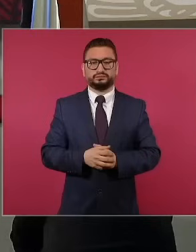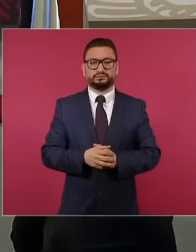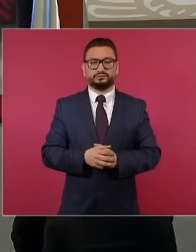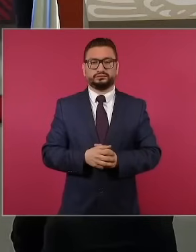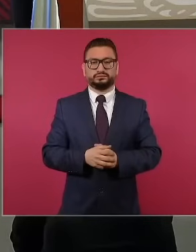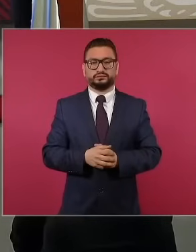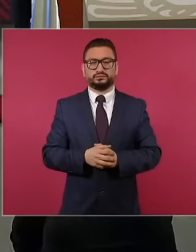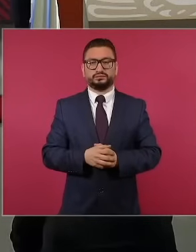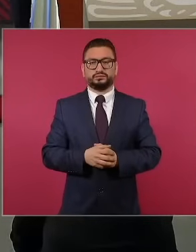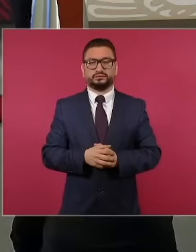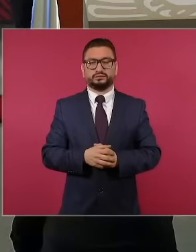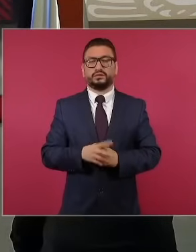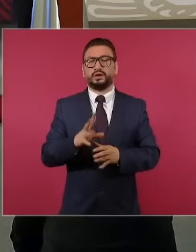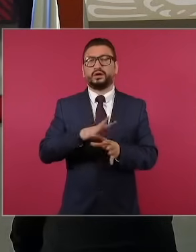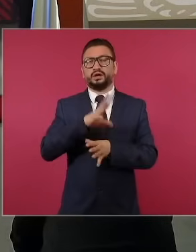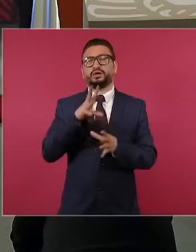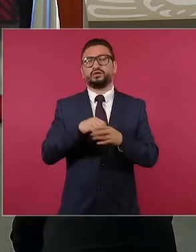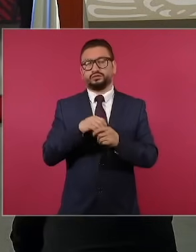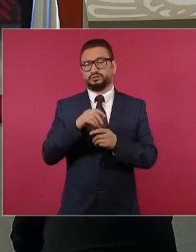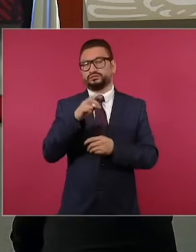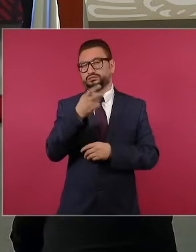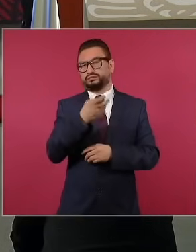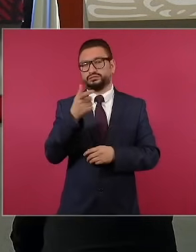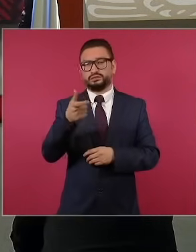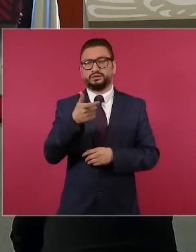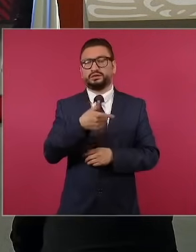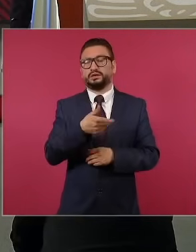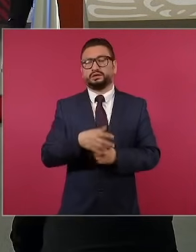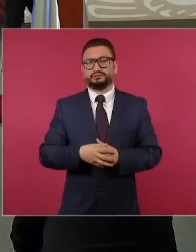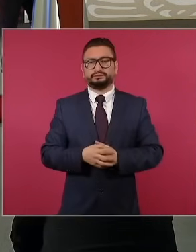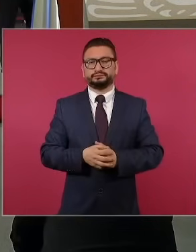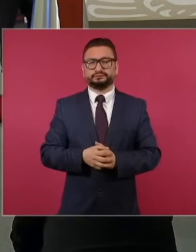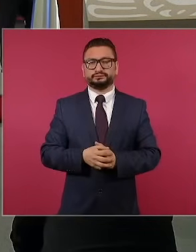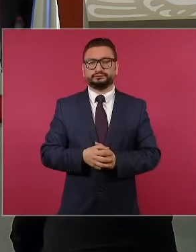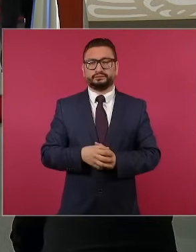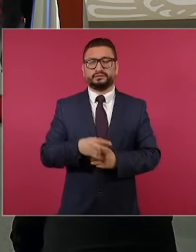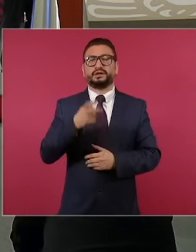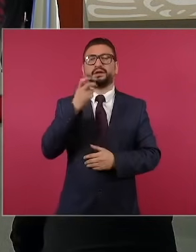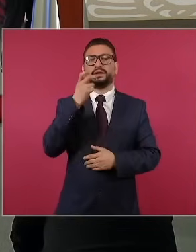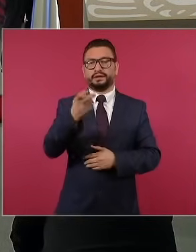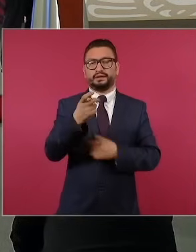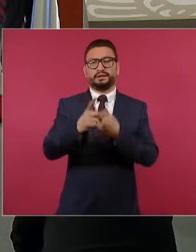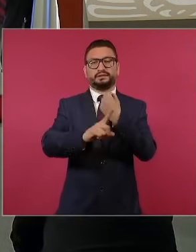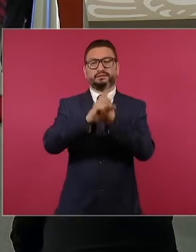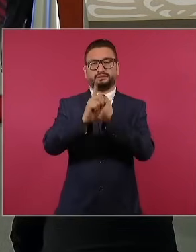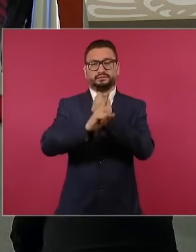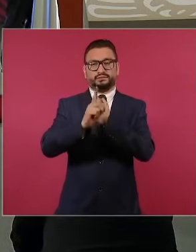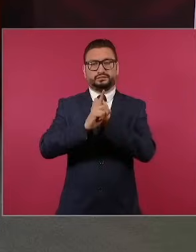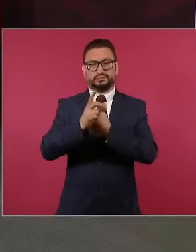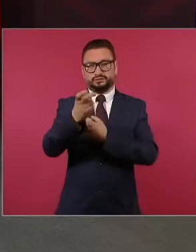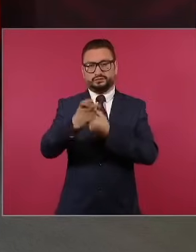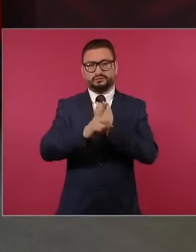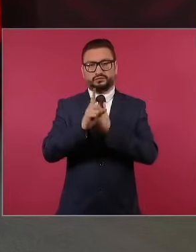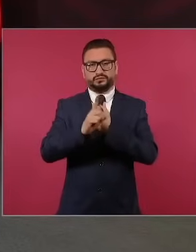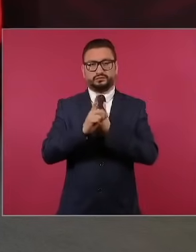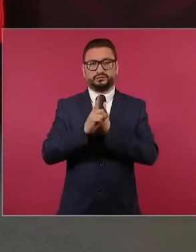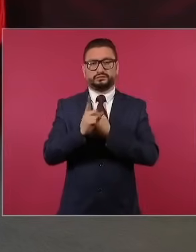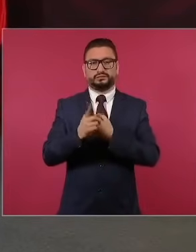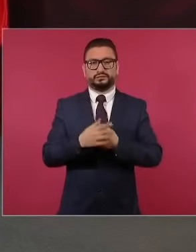Ah, sí, total son los problemas. Pero es, este, ese es el problema.